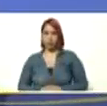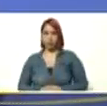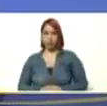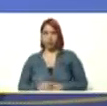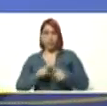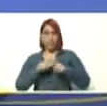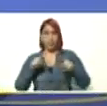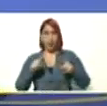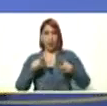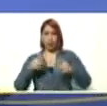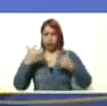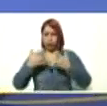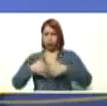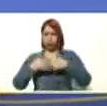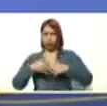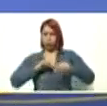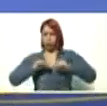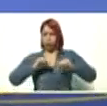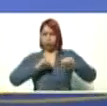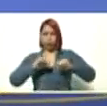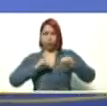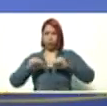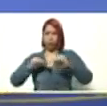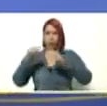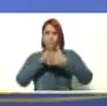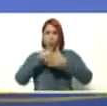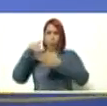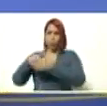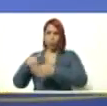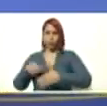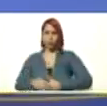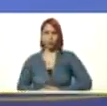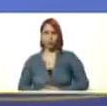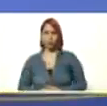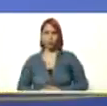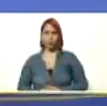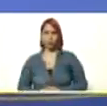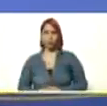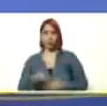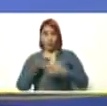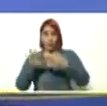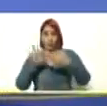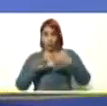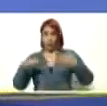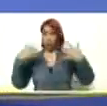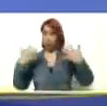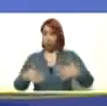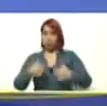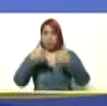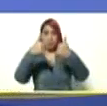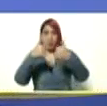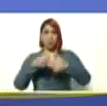para la maquinaria de movilización de votos. Y funcionó bastante bien.